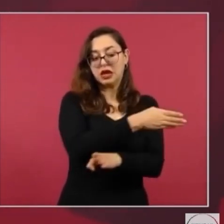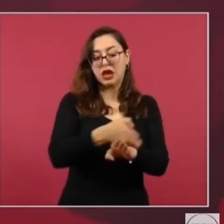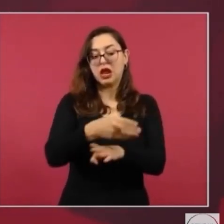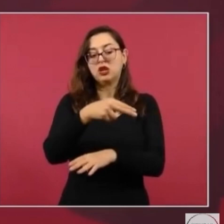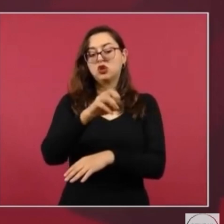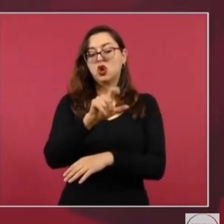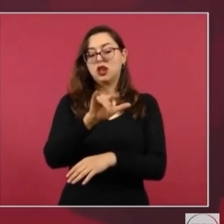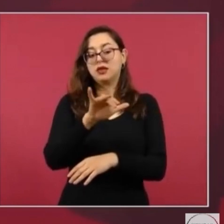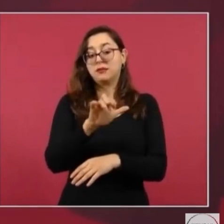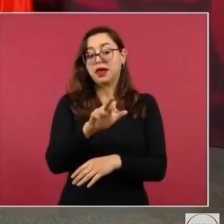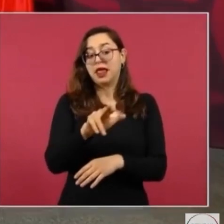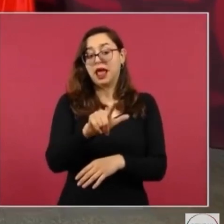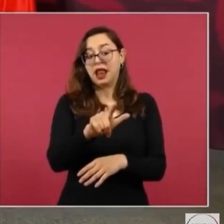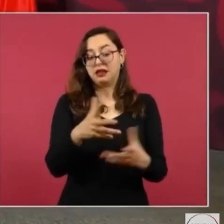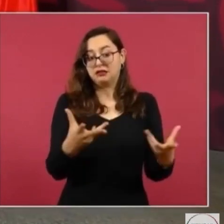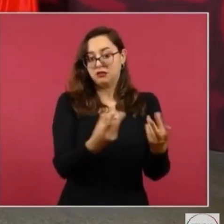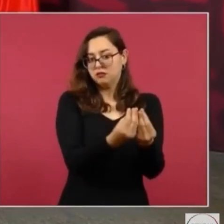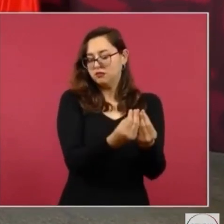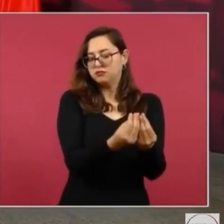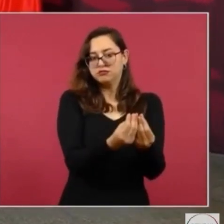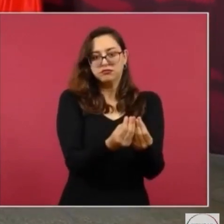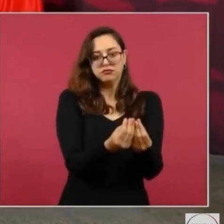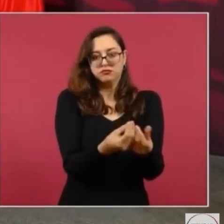Ahora ya no tienen